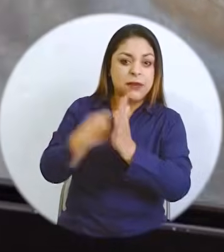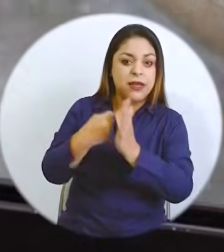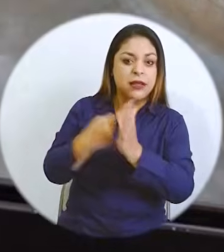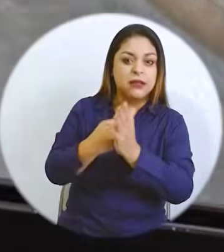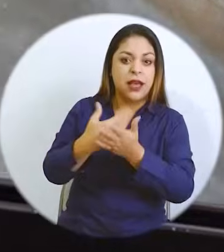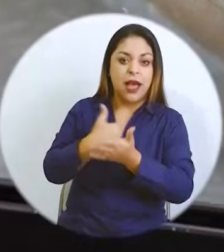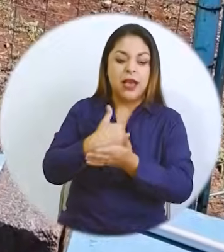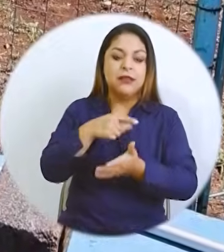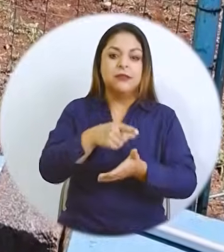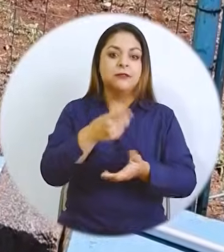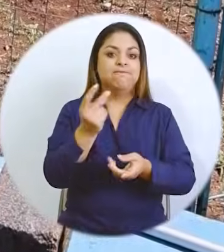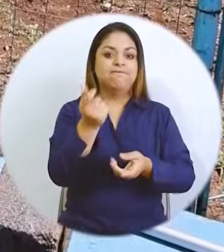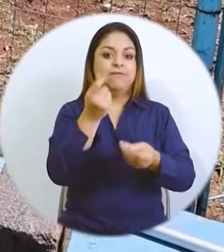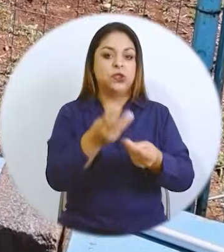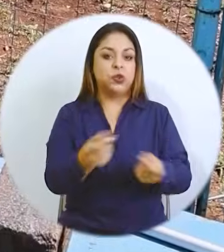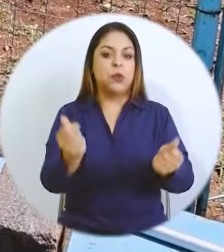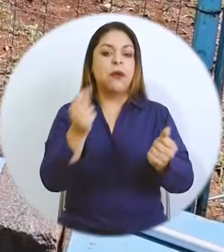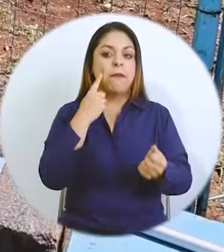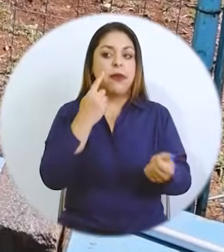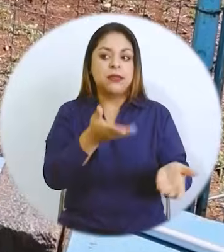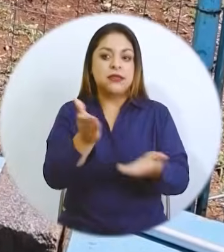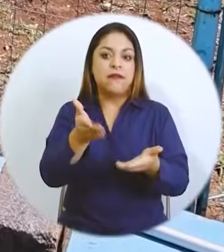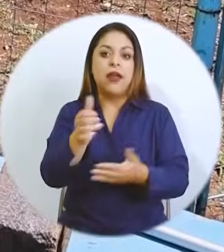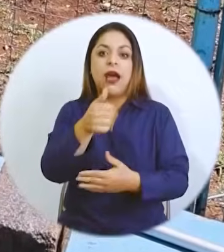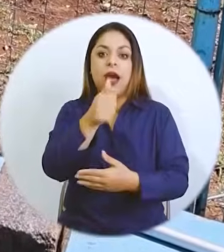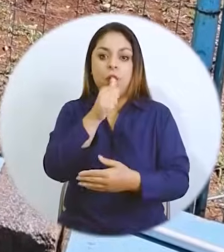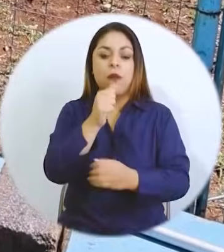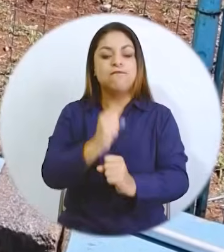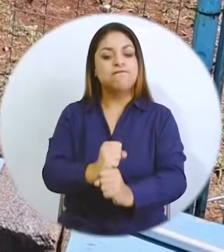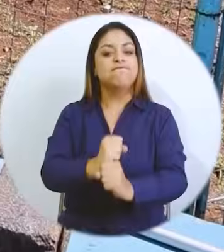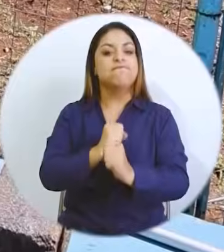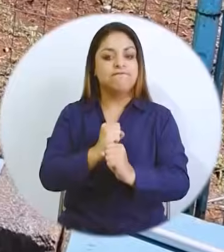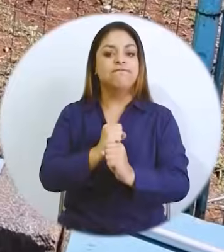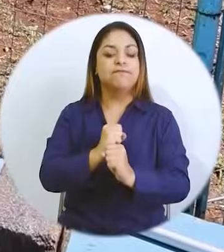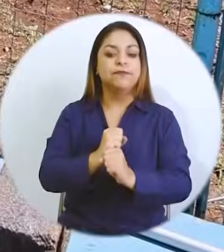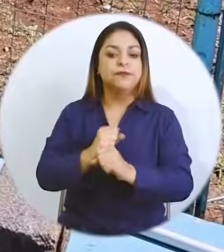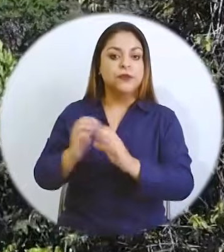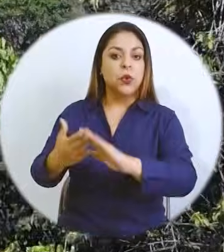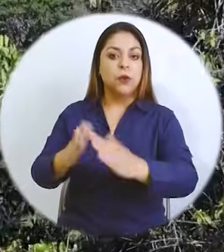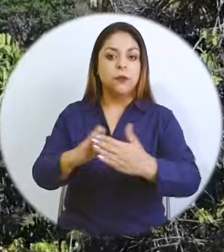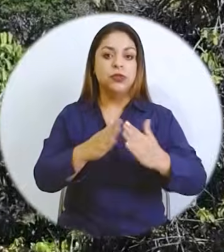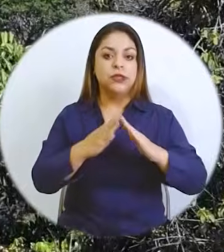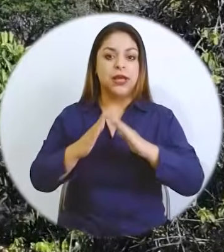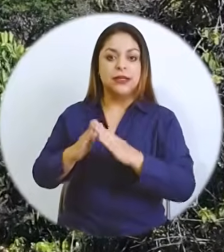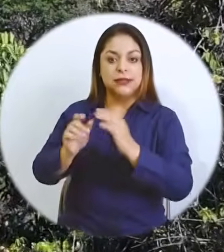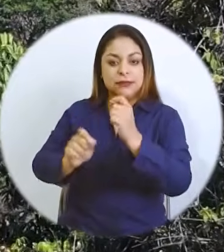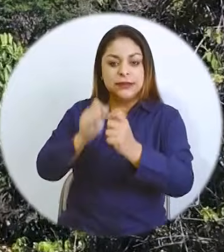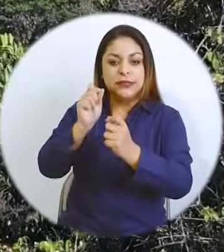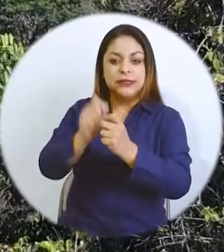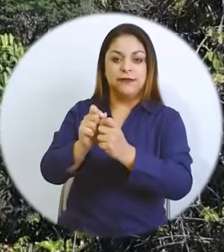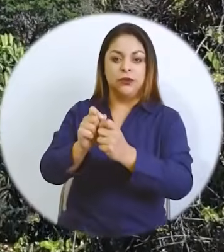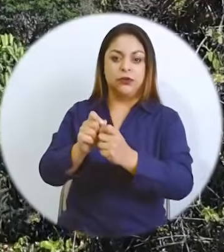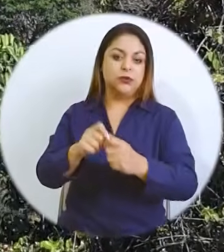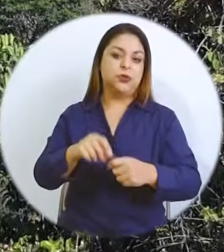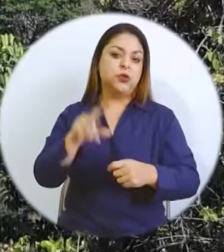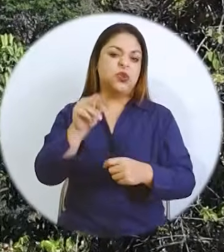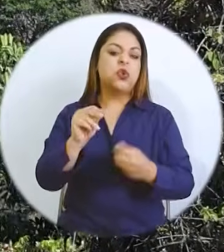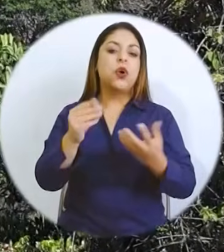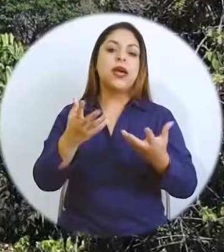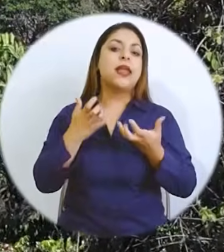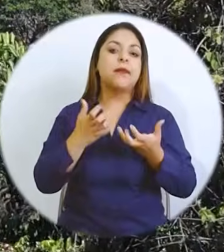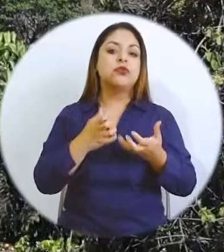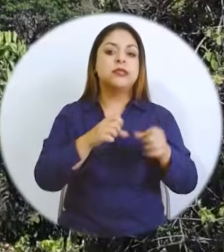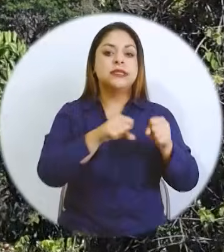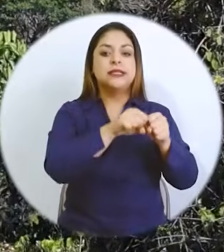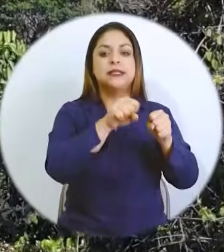resolver lo más pronto posible esa situación para llevar agua y garantizarla a las comunidades específicamente. Entonces no queremos sistemas